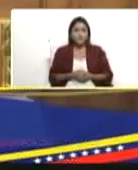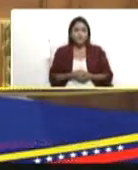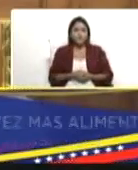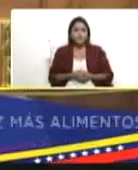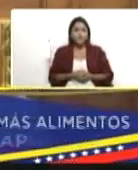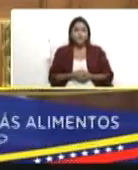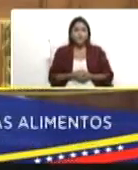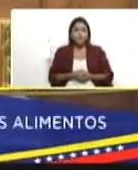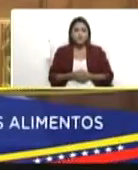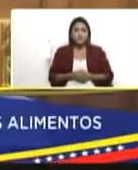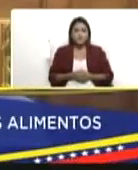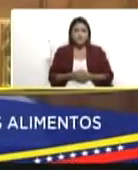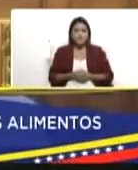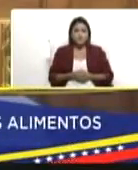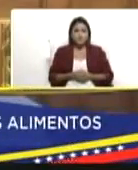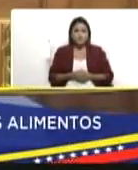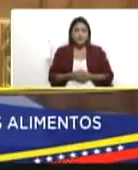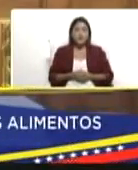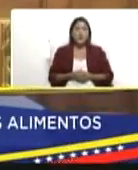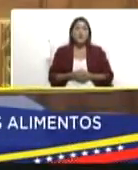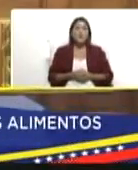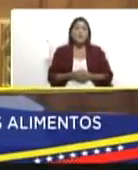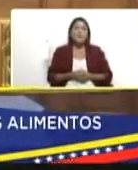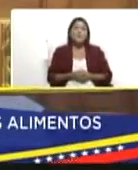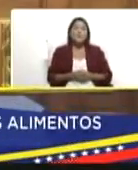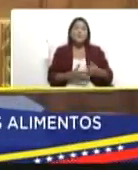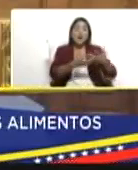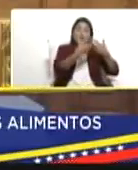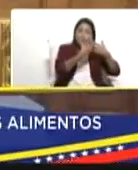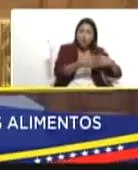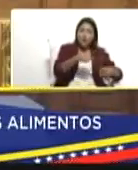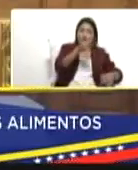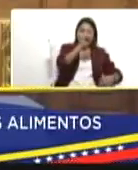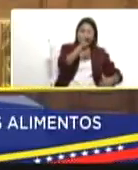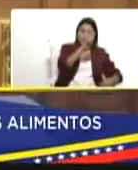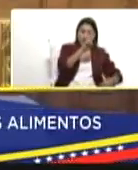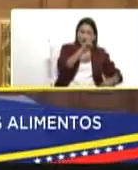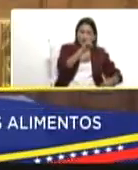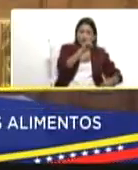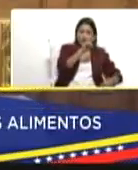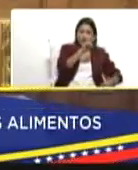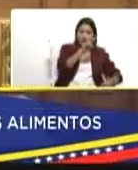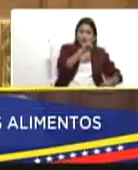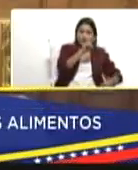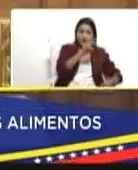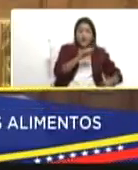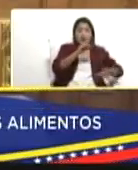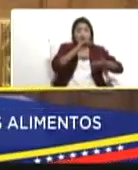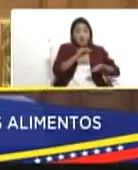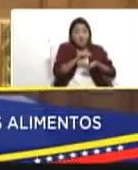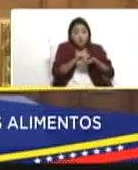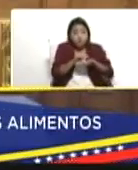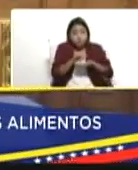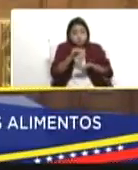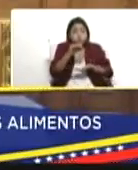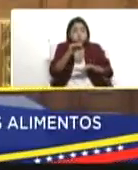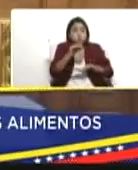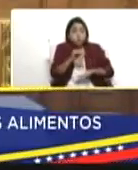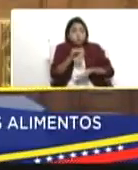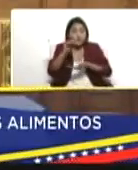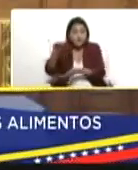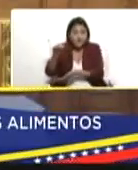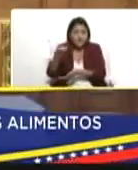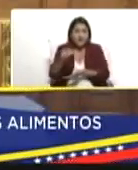agroindustria mejores ofertas de los productores nacionales e invertir un poquito más de Platica para